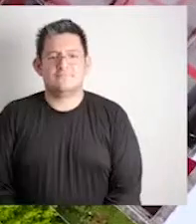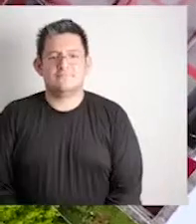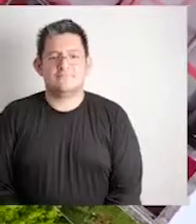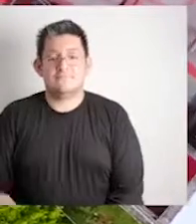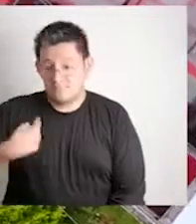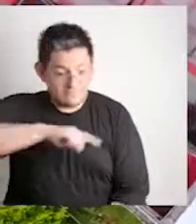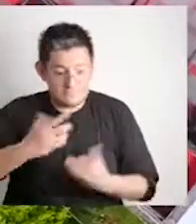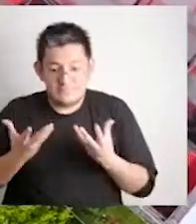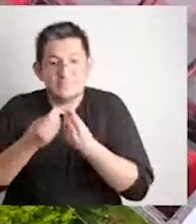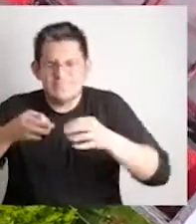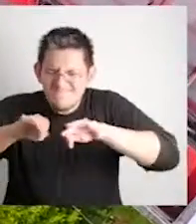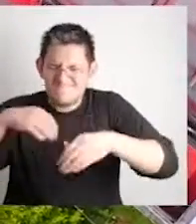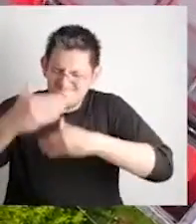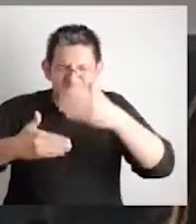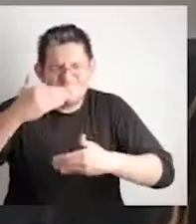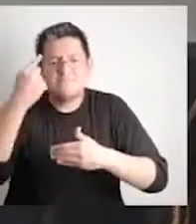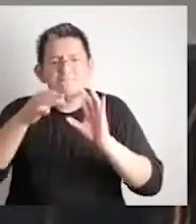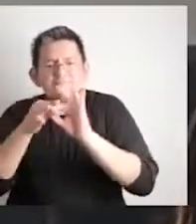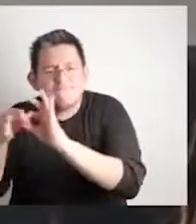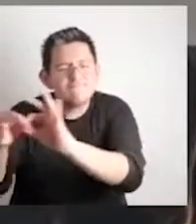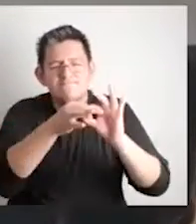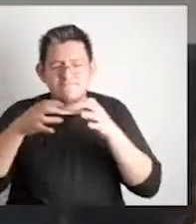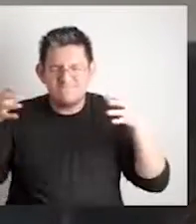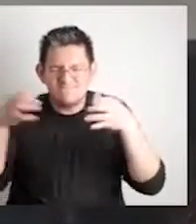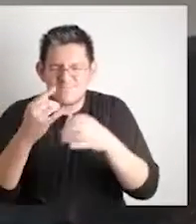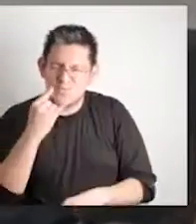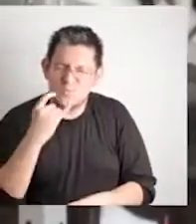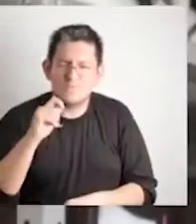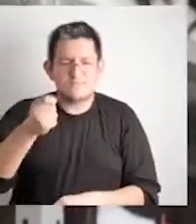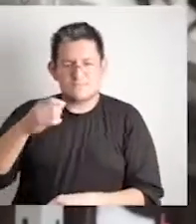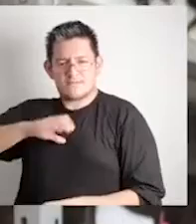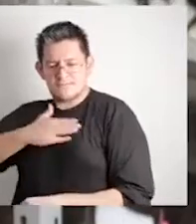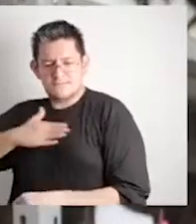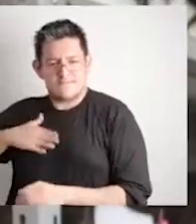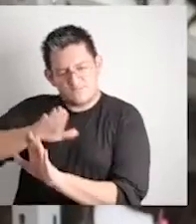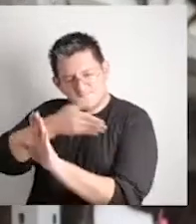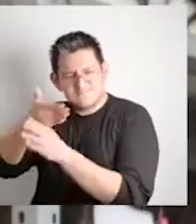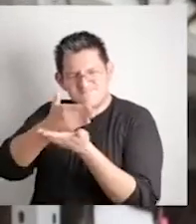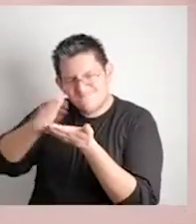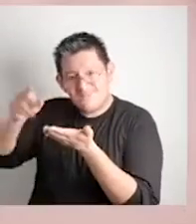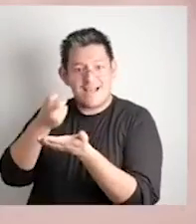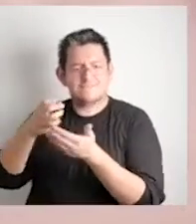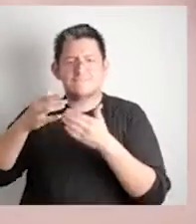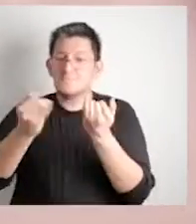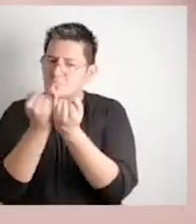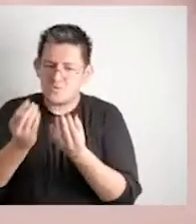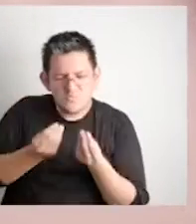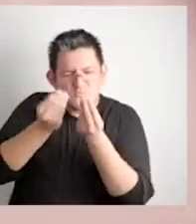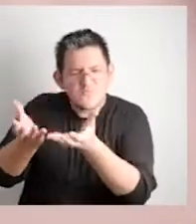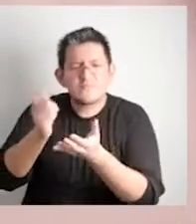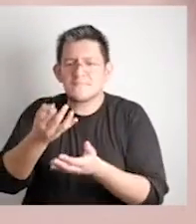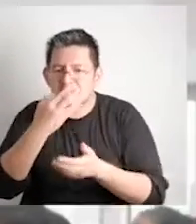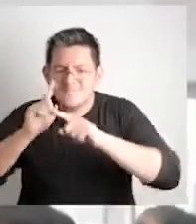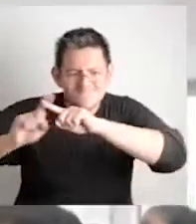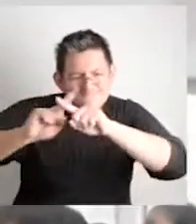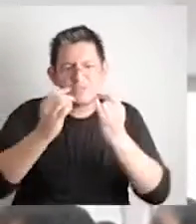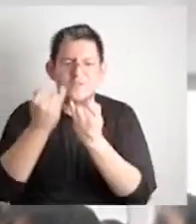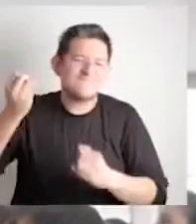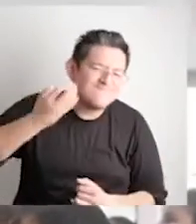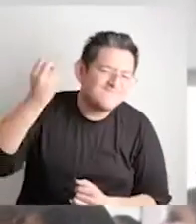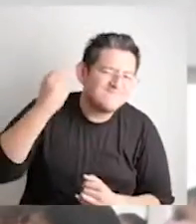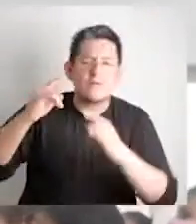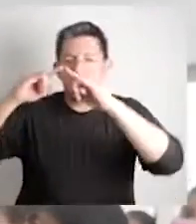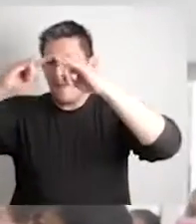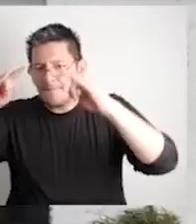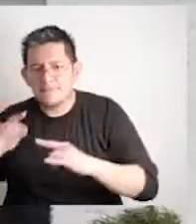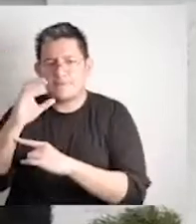ahí. Trabajamos permanentemente en la sensibilización de la lucha contra el cáncer de mama a través de consultas médicas,